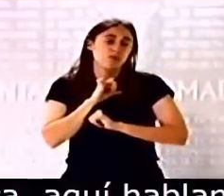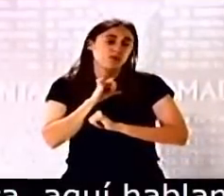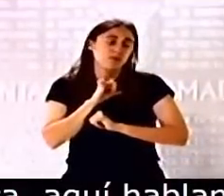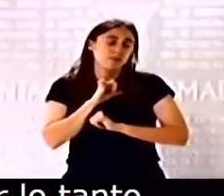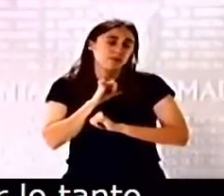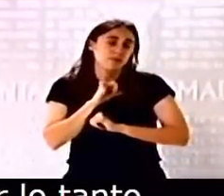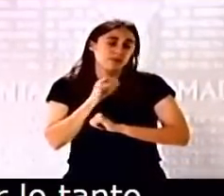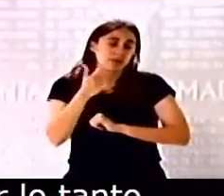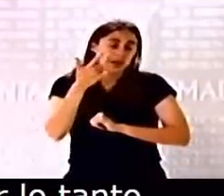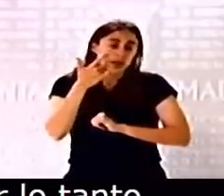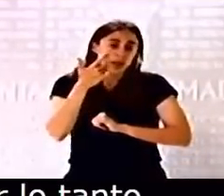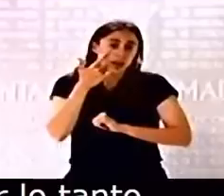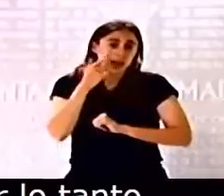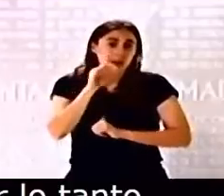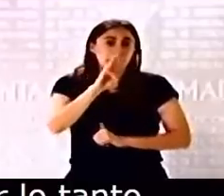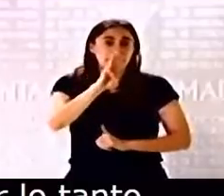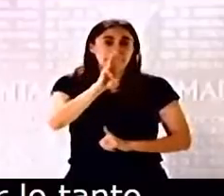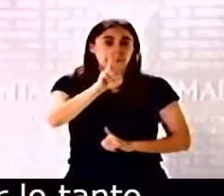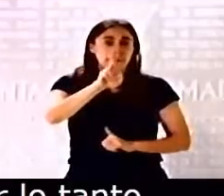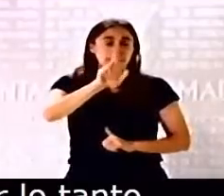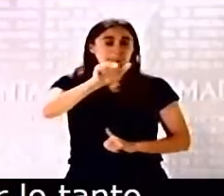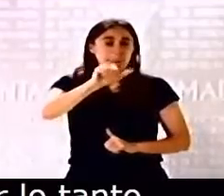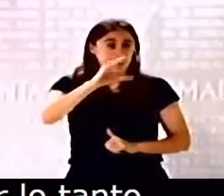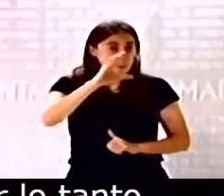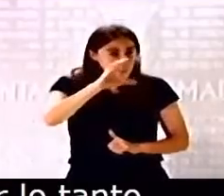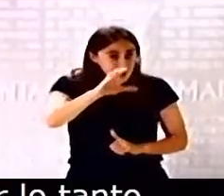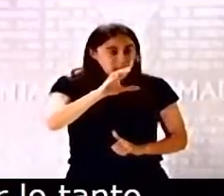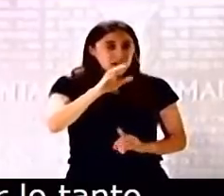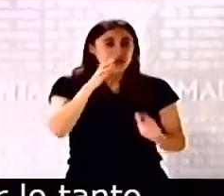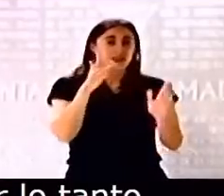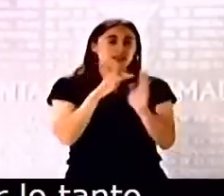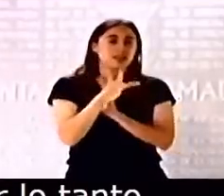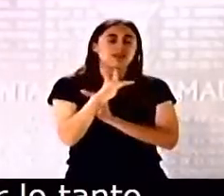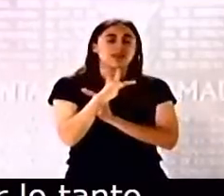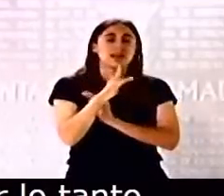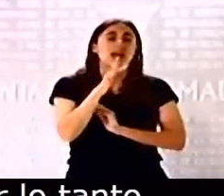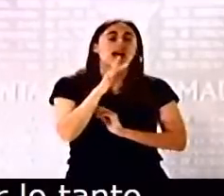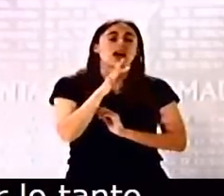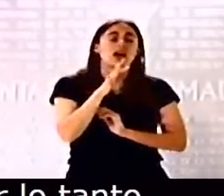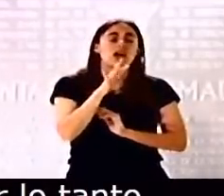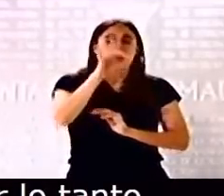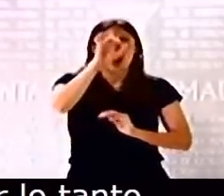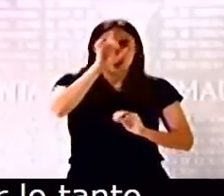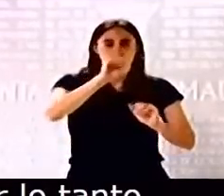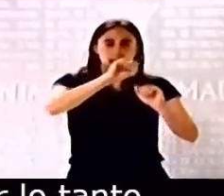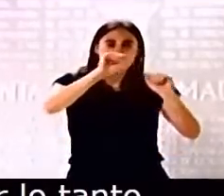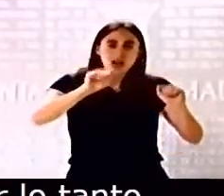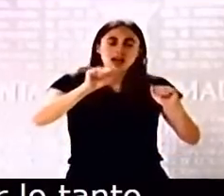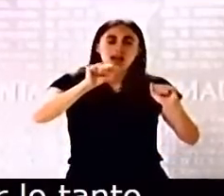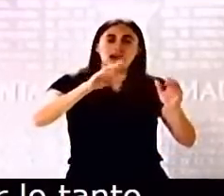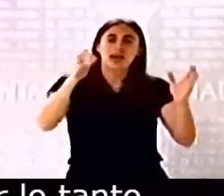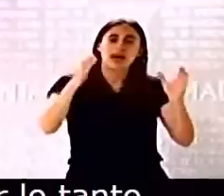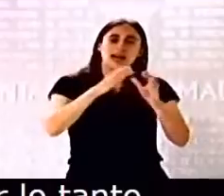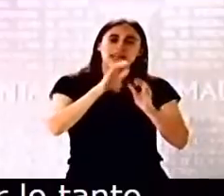que el PRAC, que es el organismo de la Agencia Europea del Medicamento que vigila